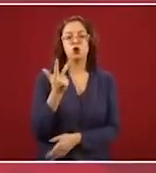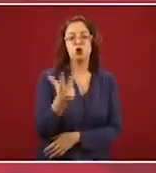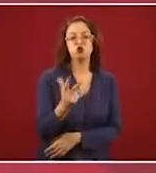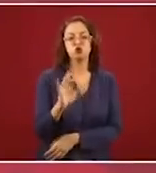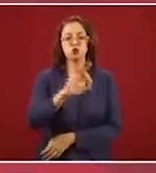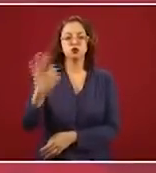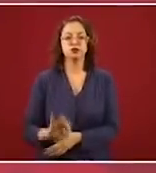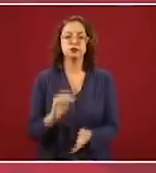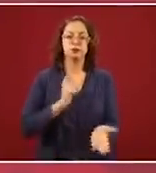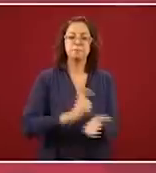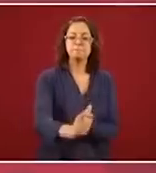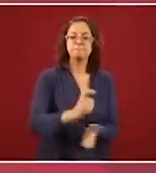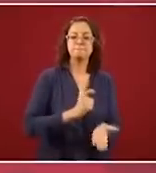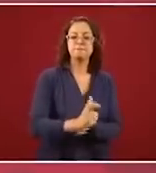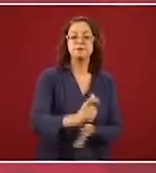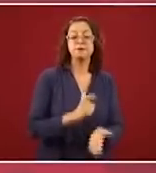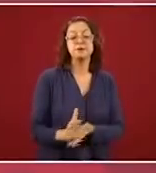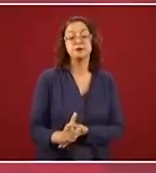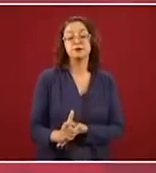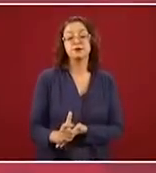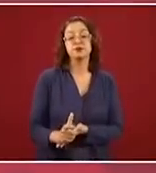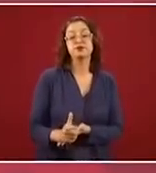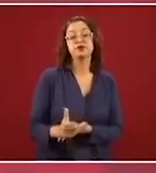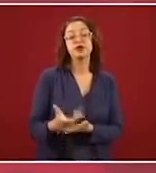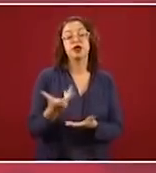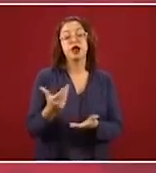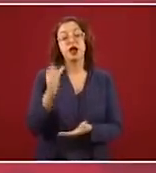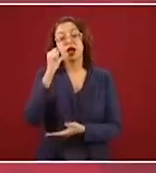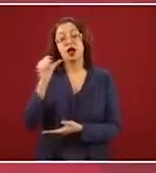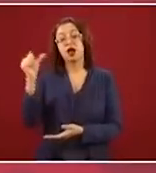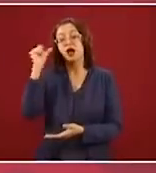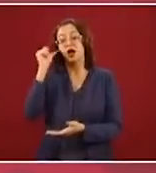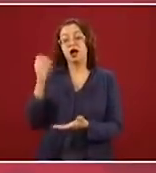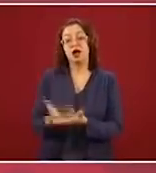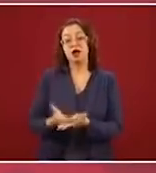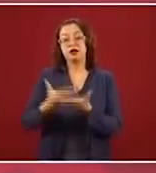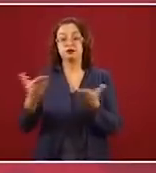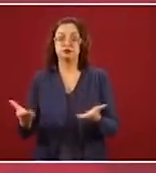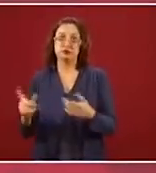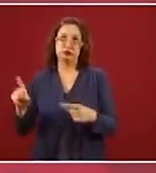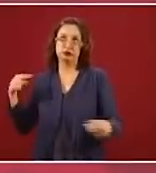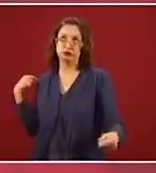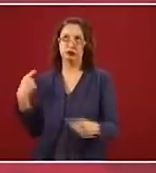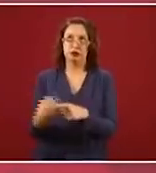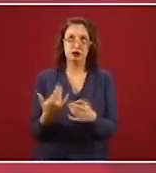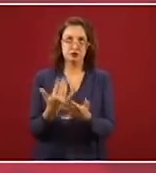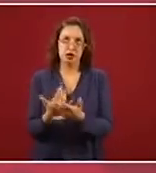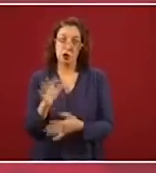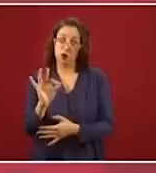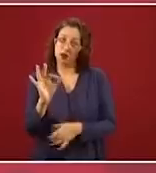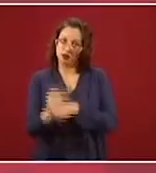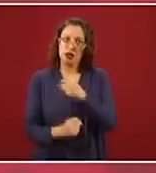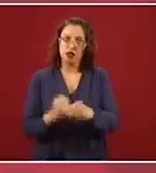8%. Esta colocación, aunque fue hasta 40 años,